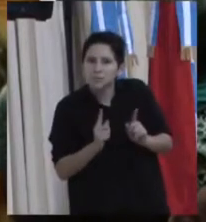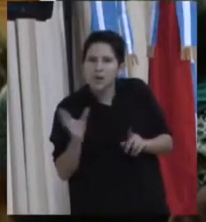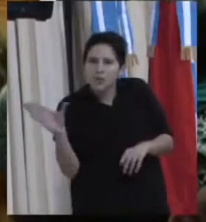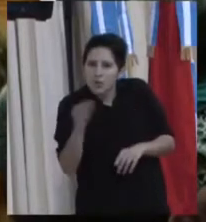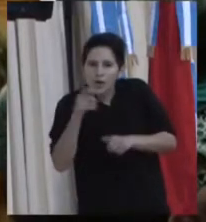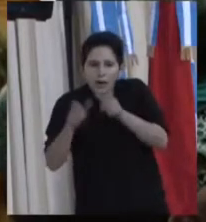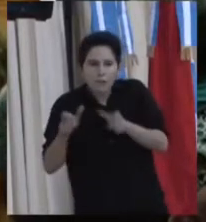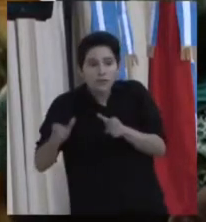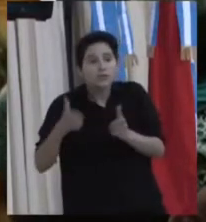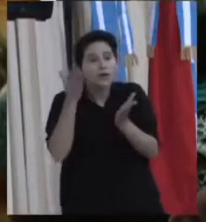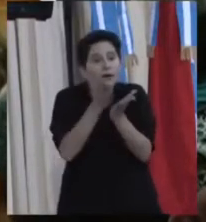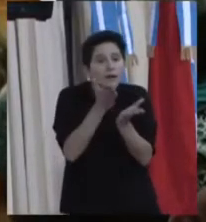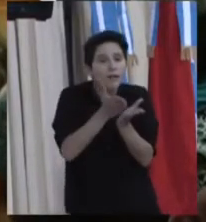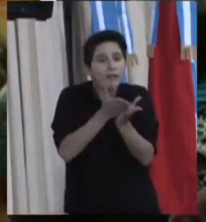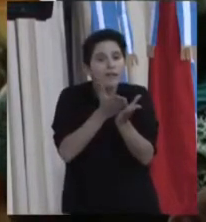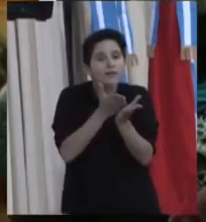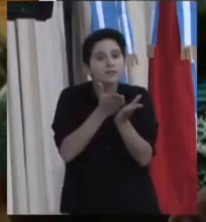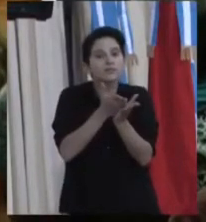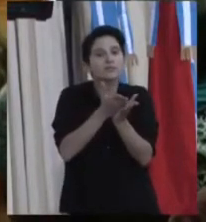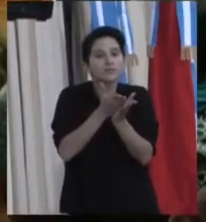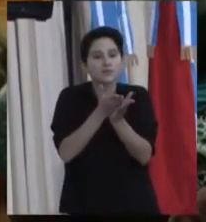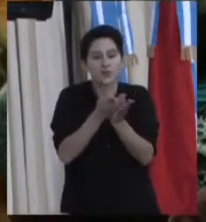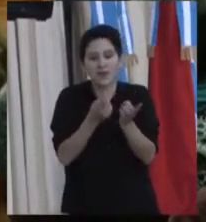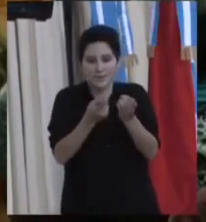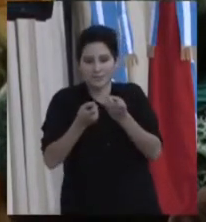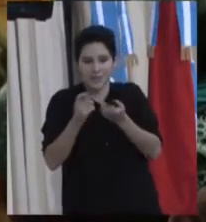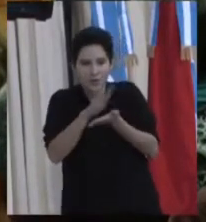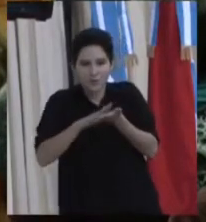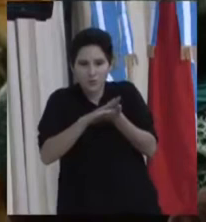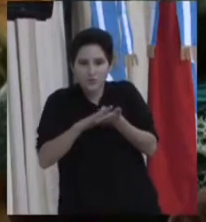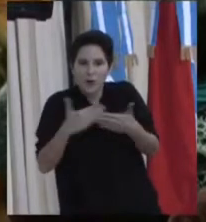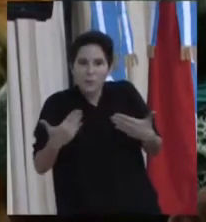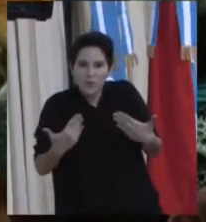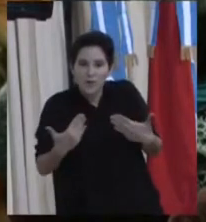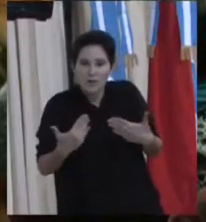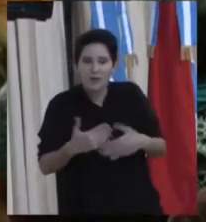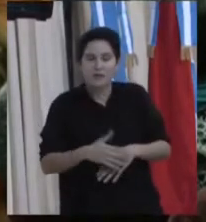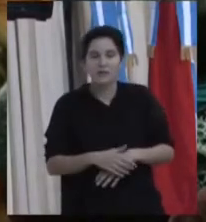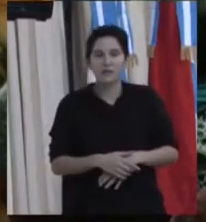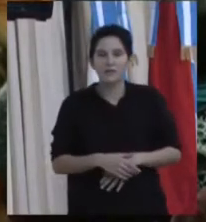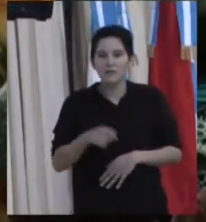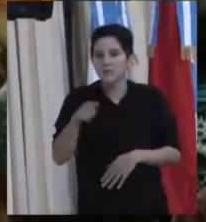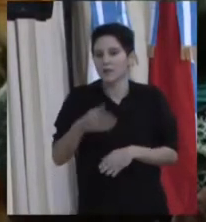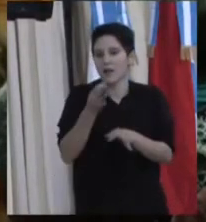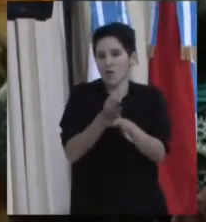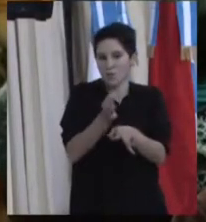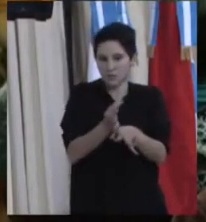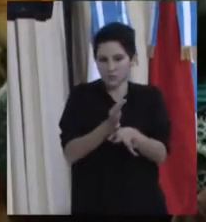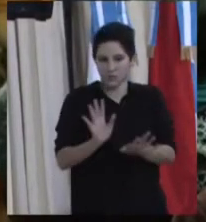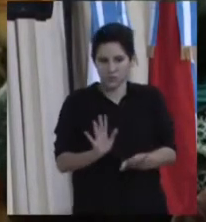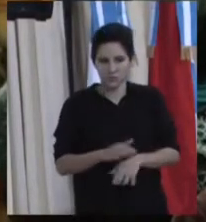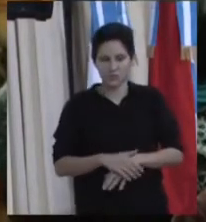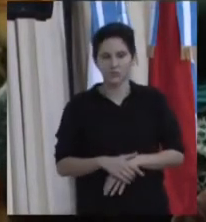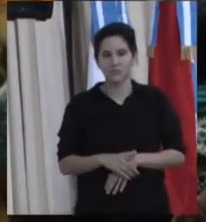mundo tiene derechos a tener satisfechas todas sus necesidades básicas en cualquier campo, incluyendo la educación.